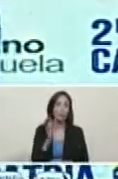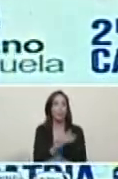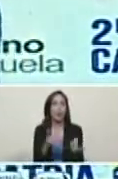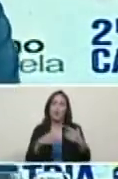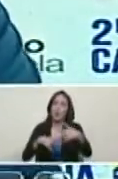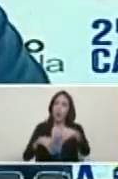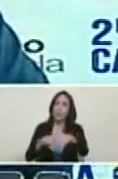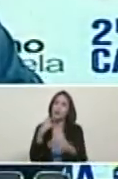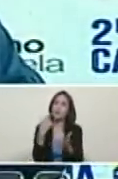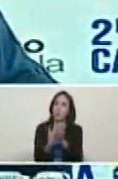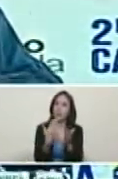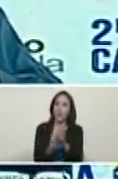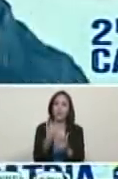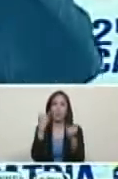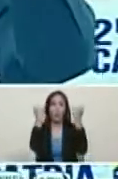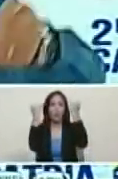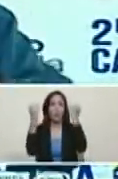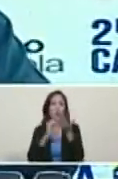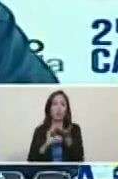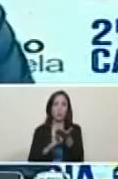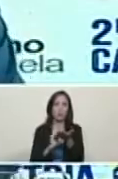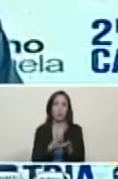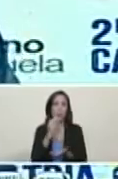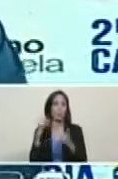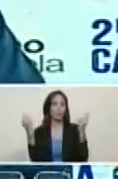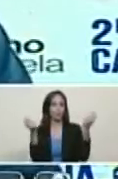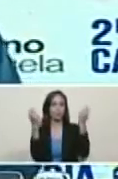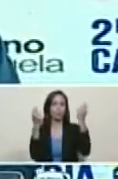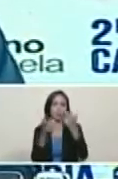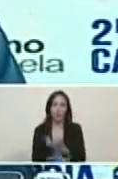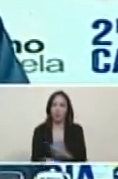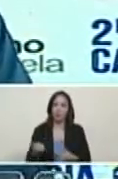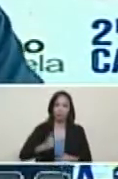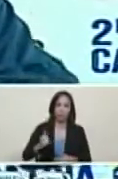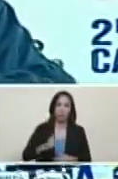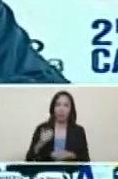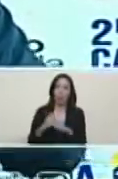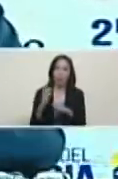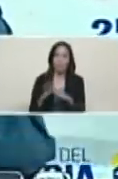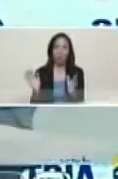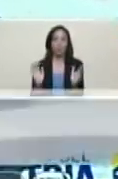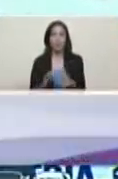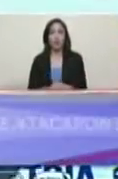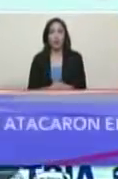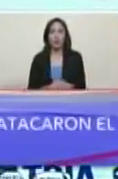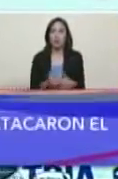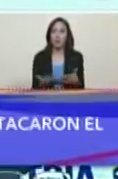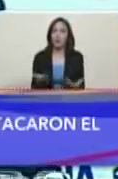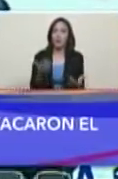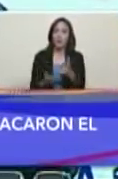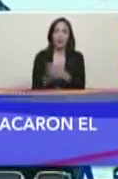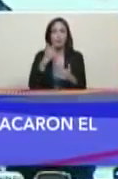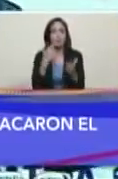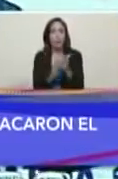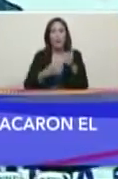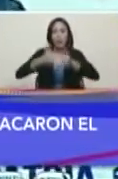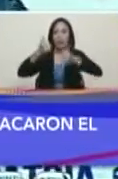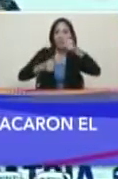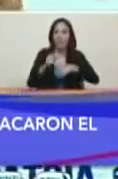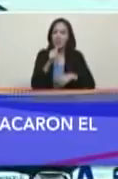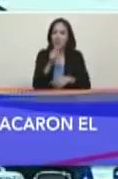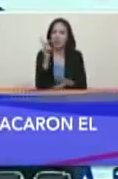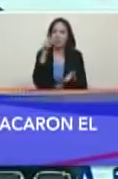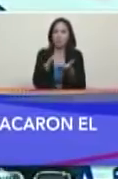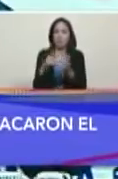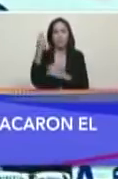para proponer ideas, para protestar, para hacer cualquier cosa. Una cosa es presentar candidaturas para